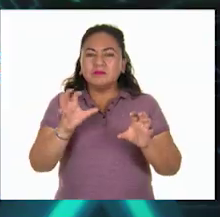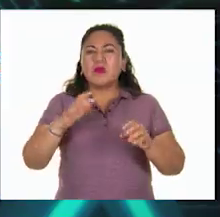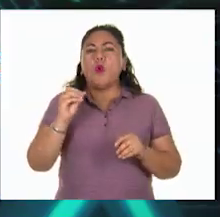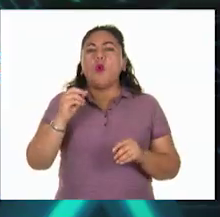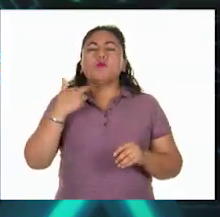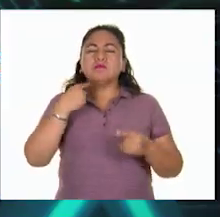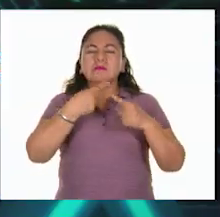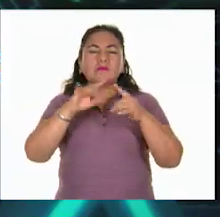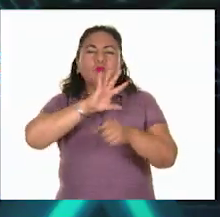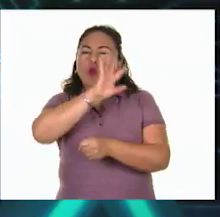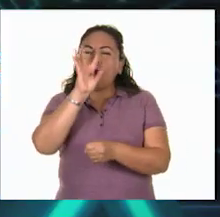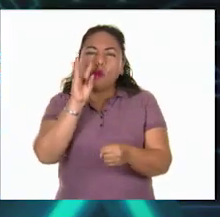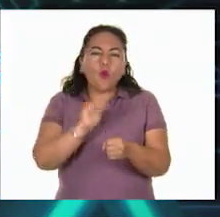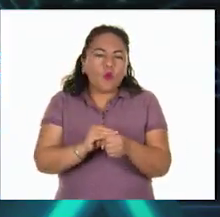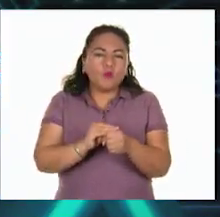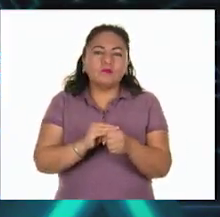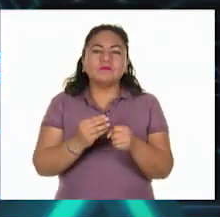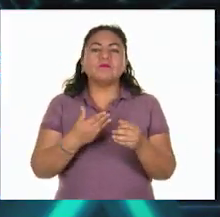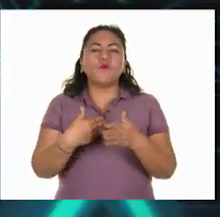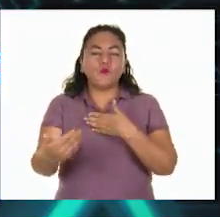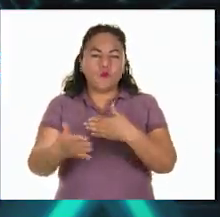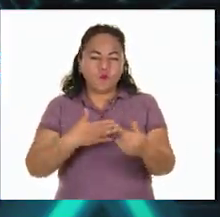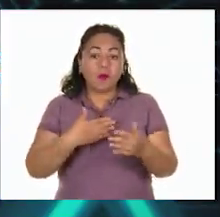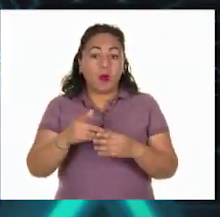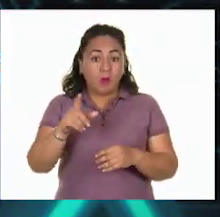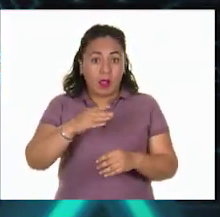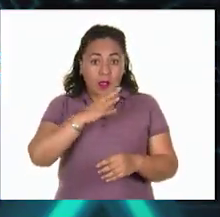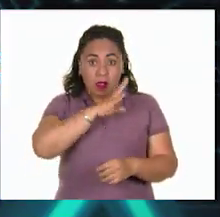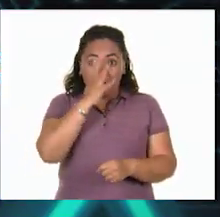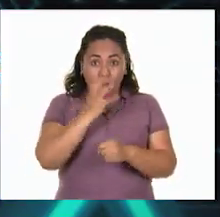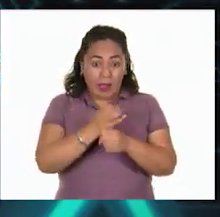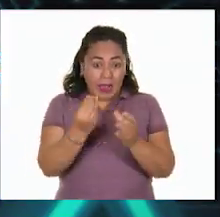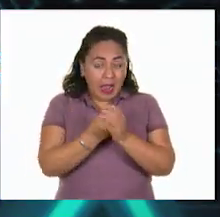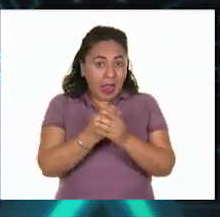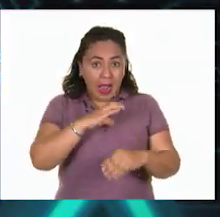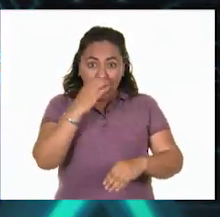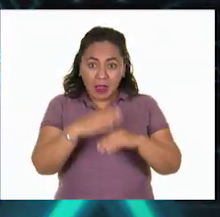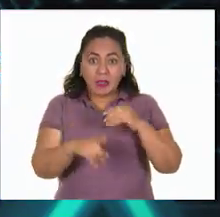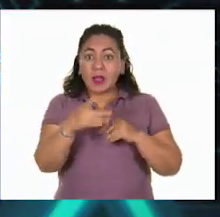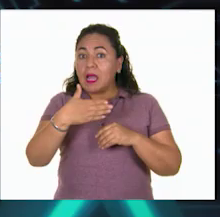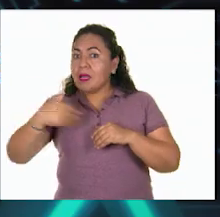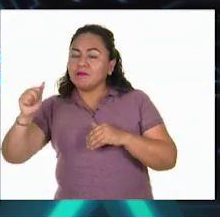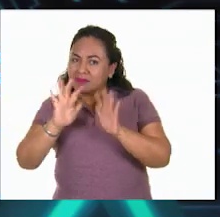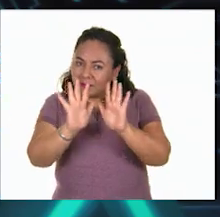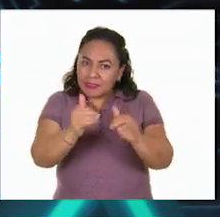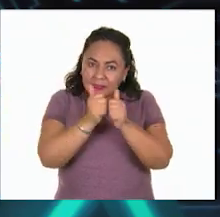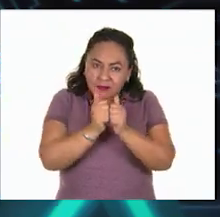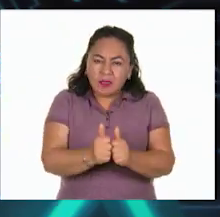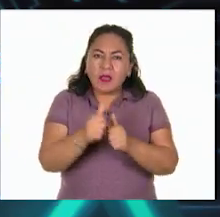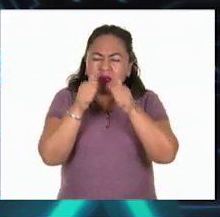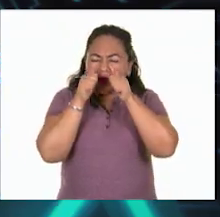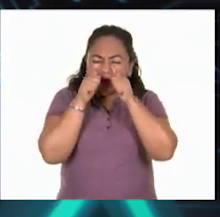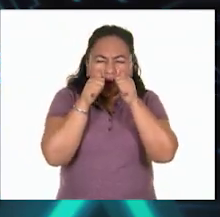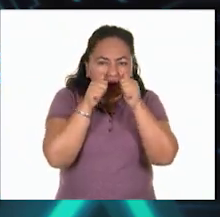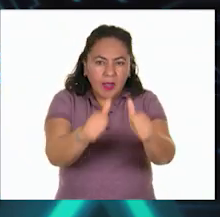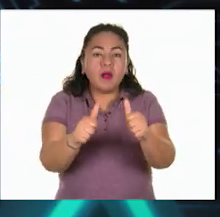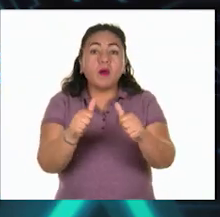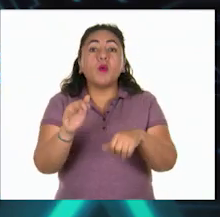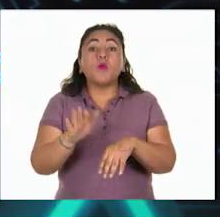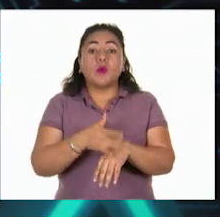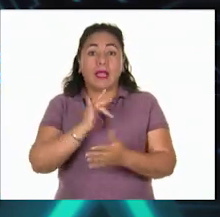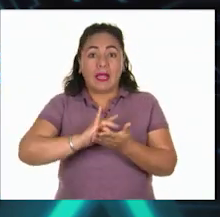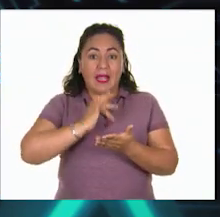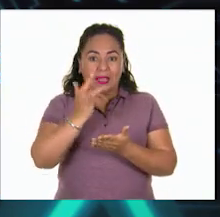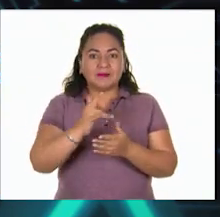increíbles. Después de tu cuarta clase del día, no te muevas de tu lugar y pon muchísima atención porque a través